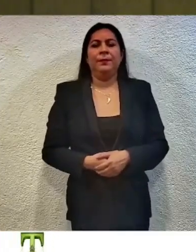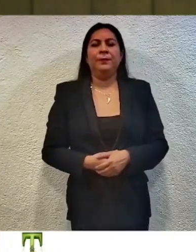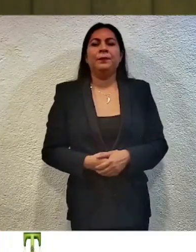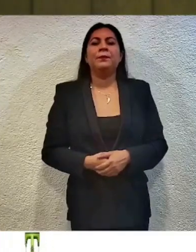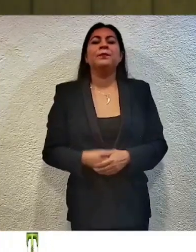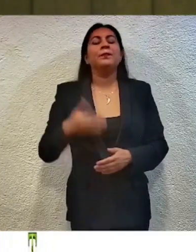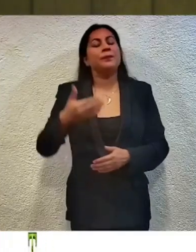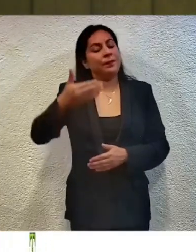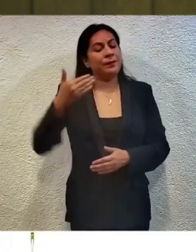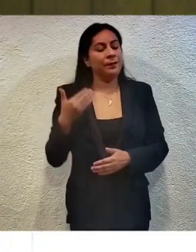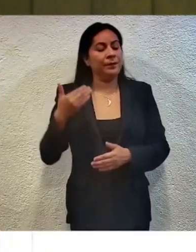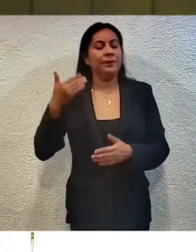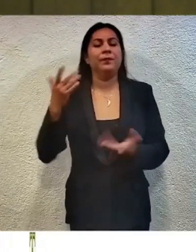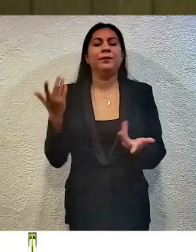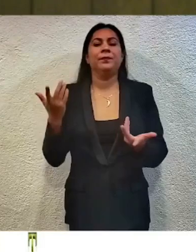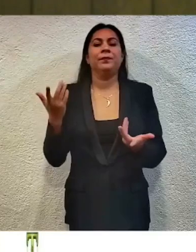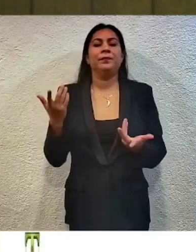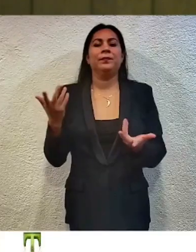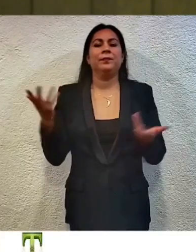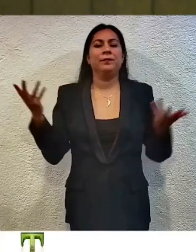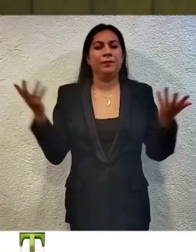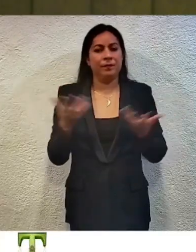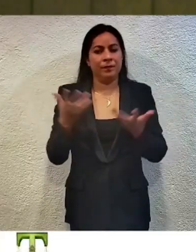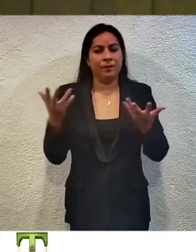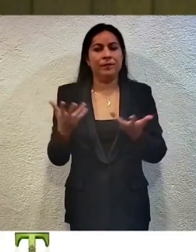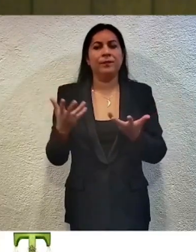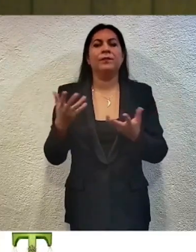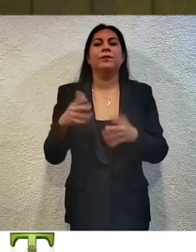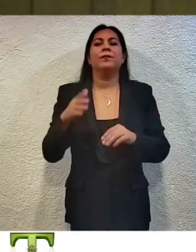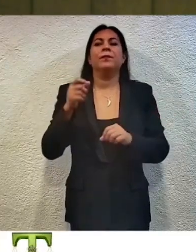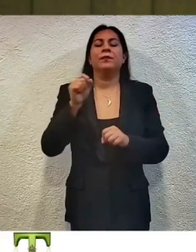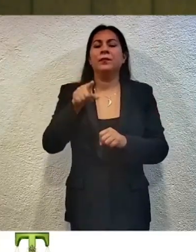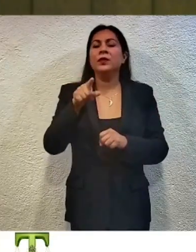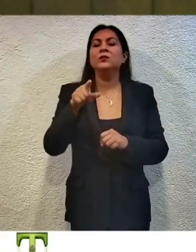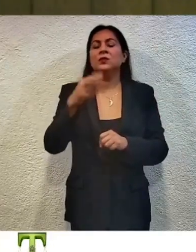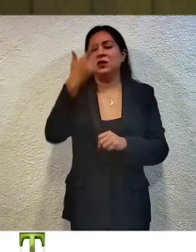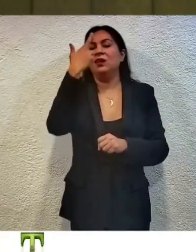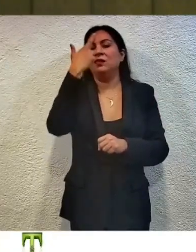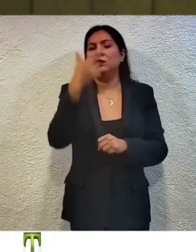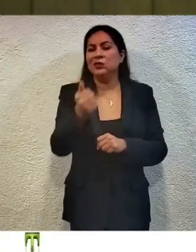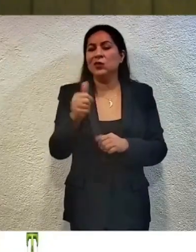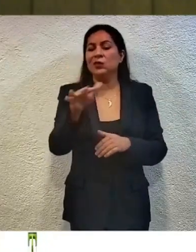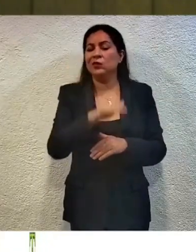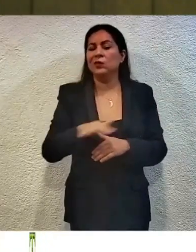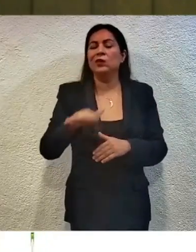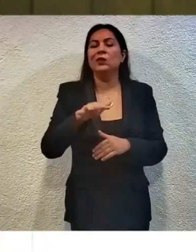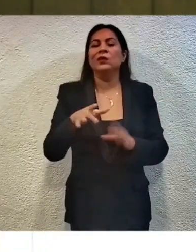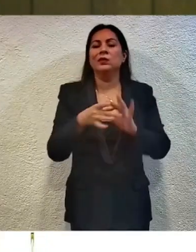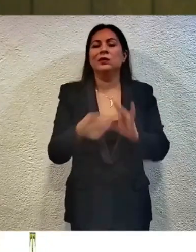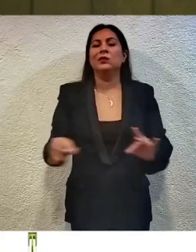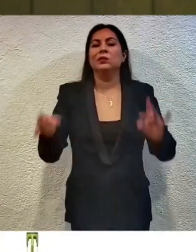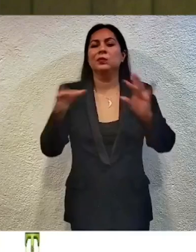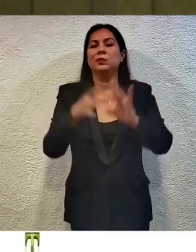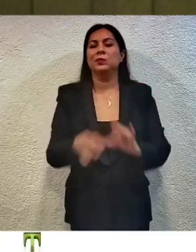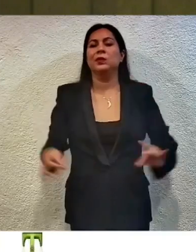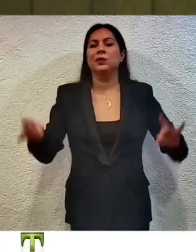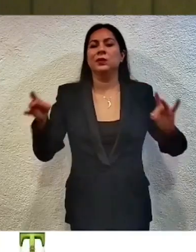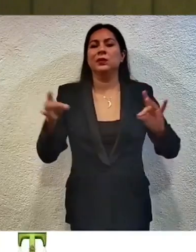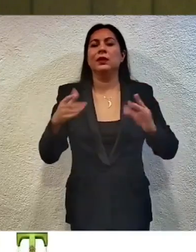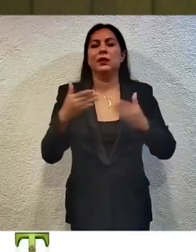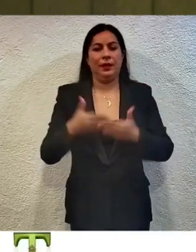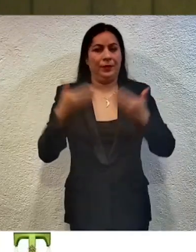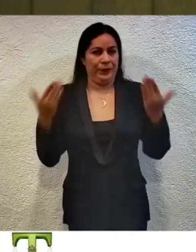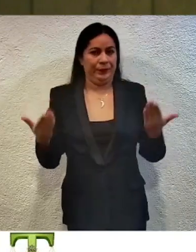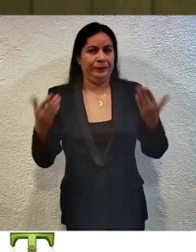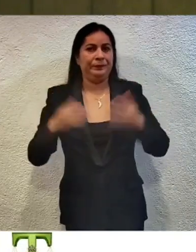Lo anterior se sostiene en los fundamentos y razones que se vierten enseguida.